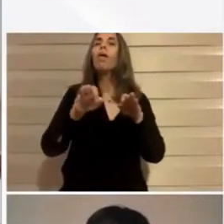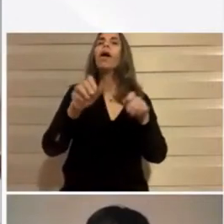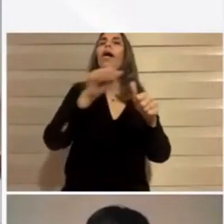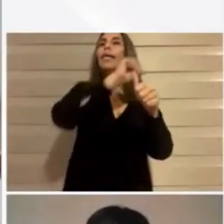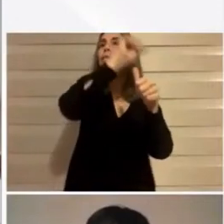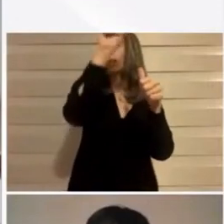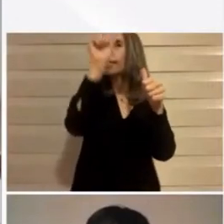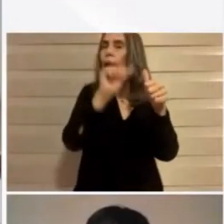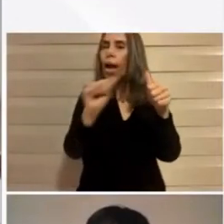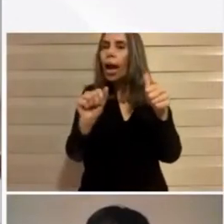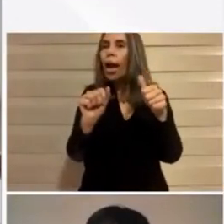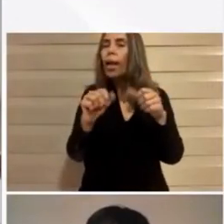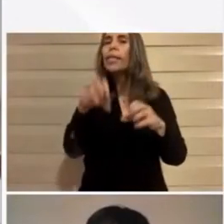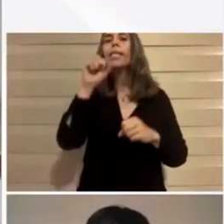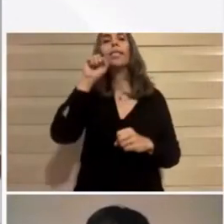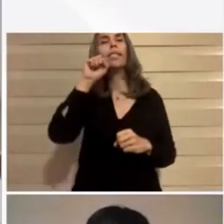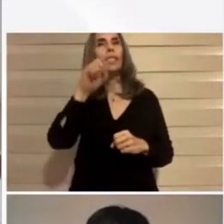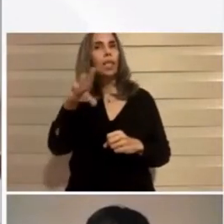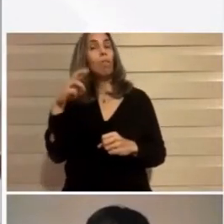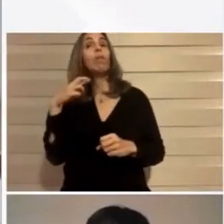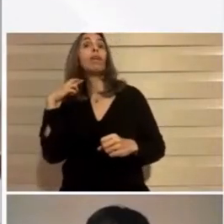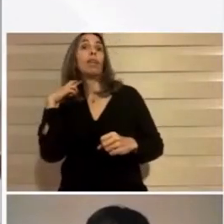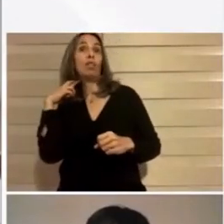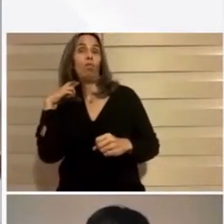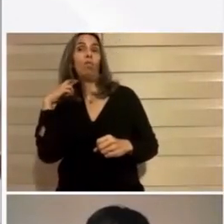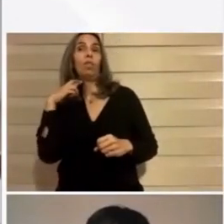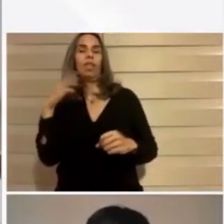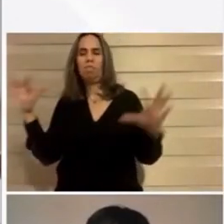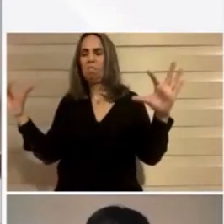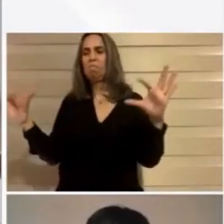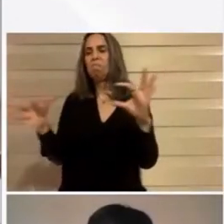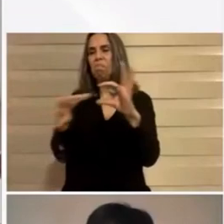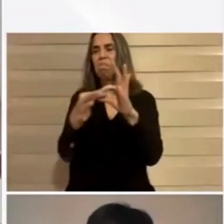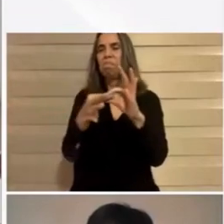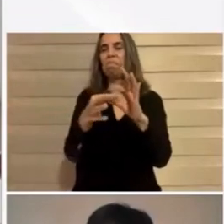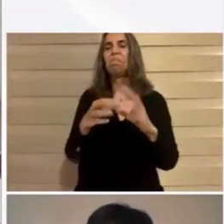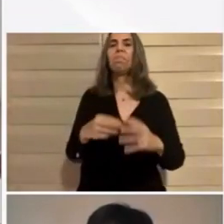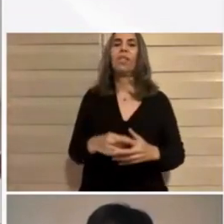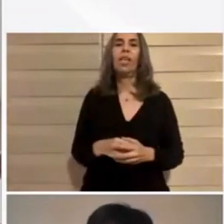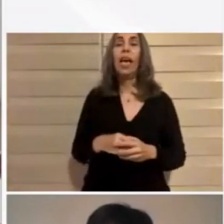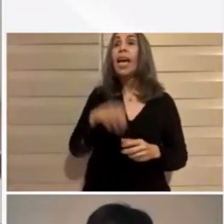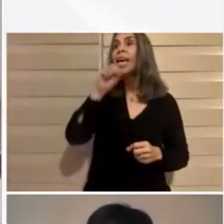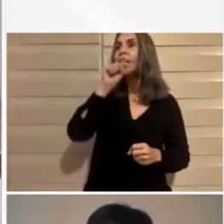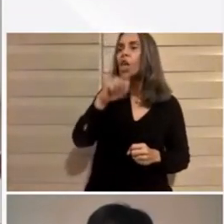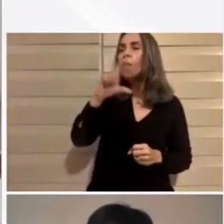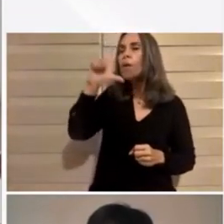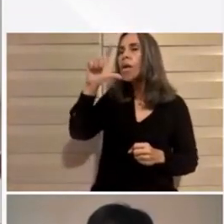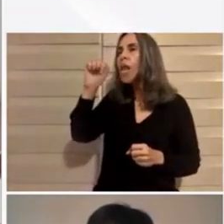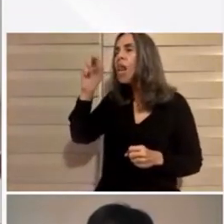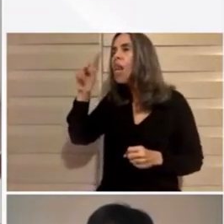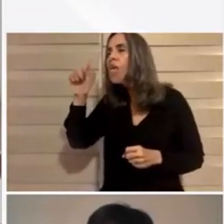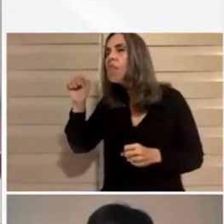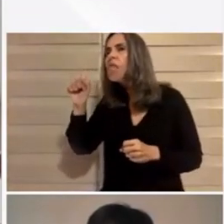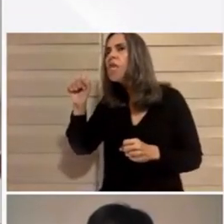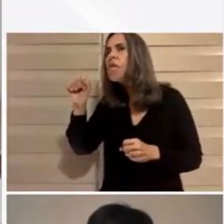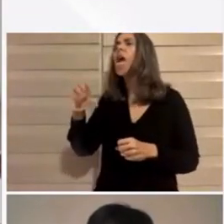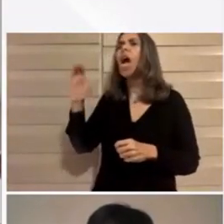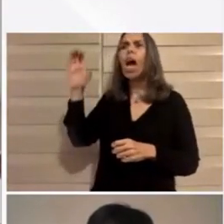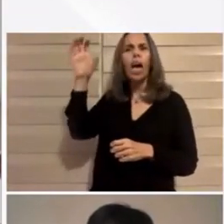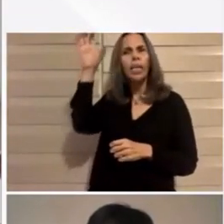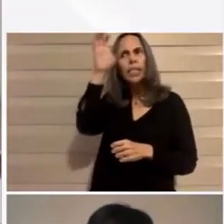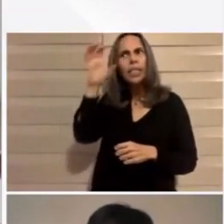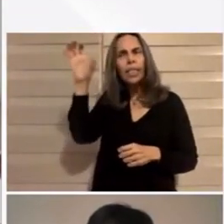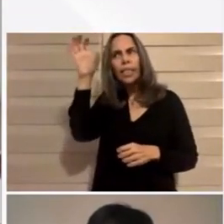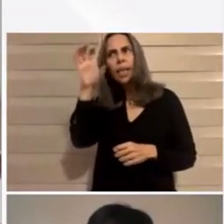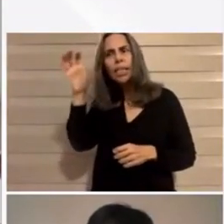que encuentras esa dupla. También Linda nos habló de cómo hace ciencia de datos y a la vez le gusta la